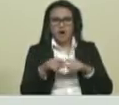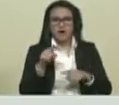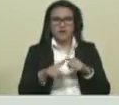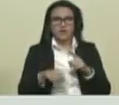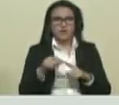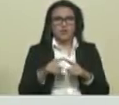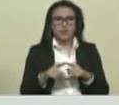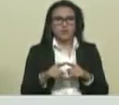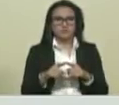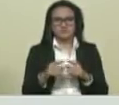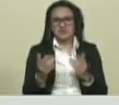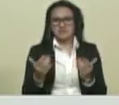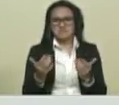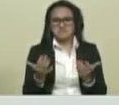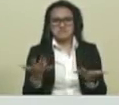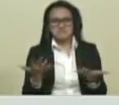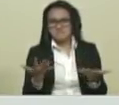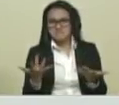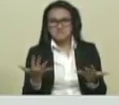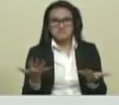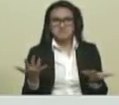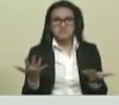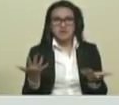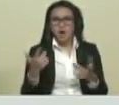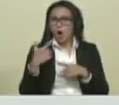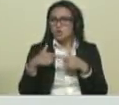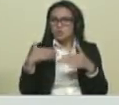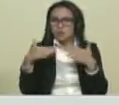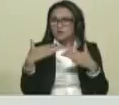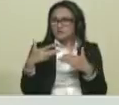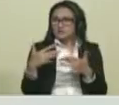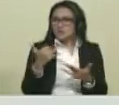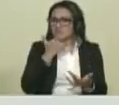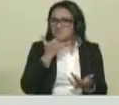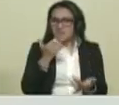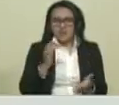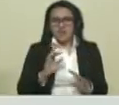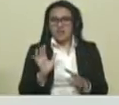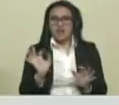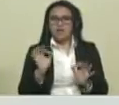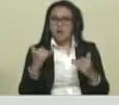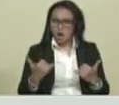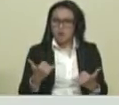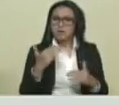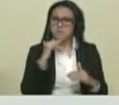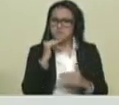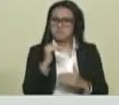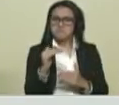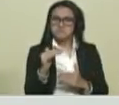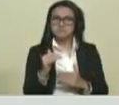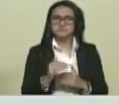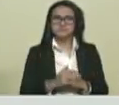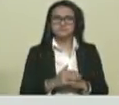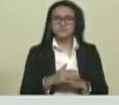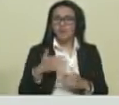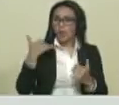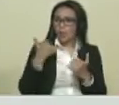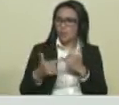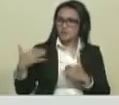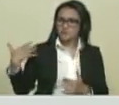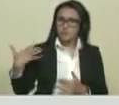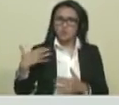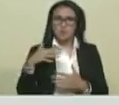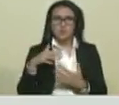bastante menores en comparación a otros procesos electorales. Y yo diría que esta es una tendencia en los últimos procesos